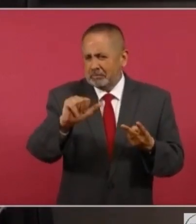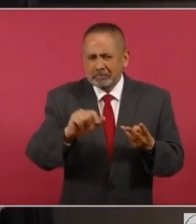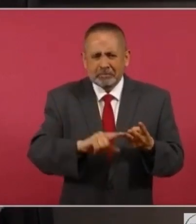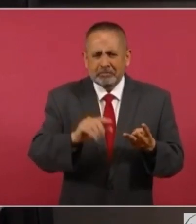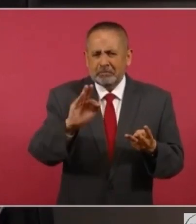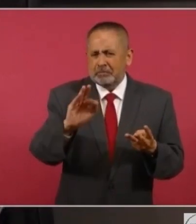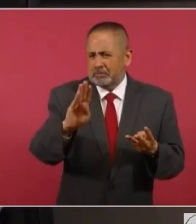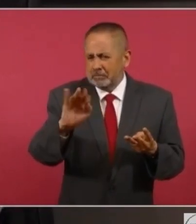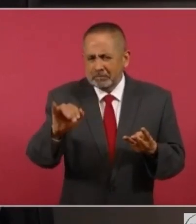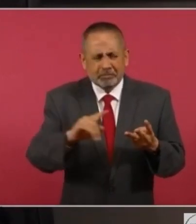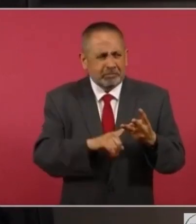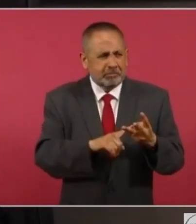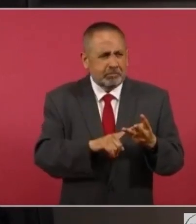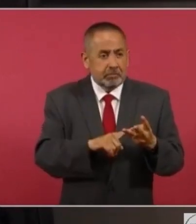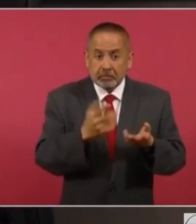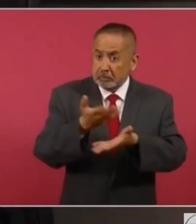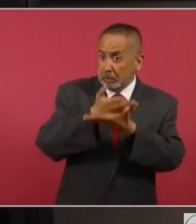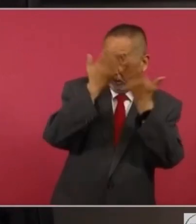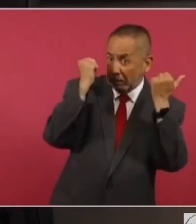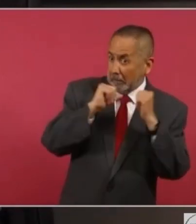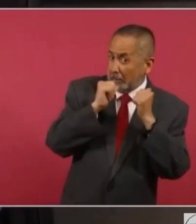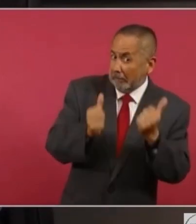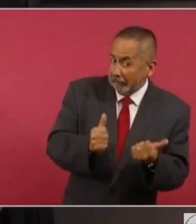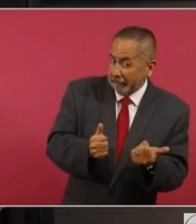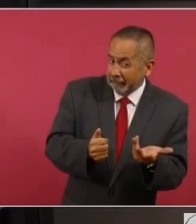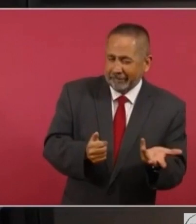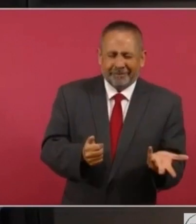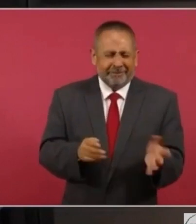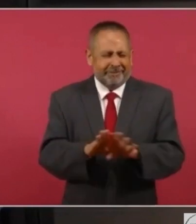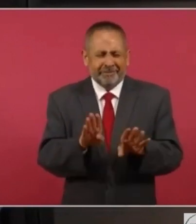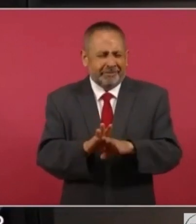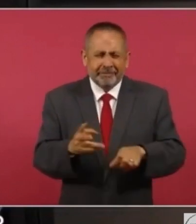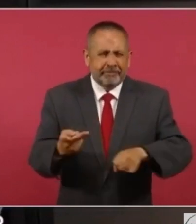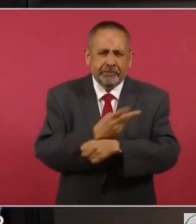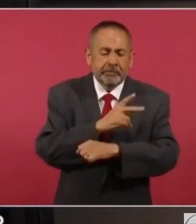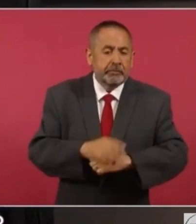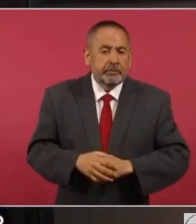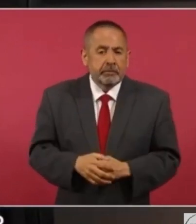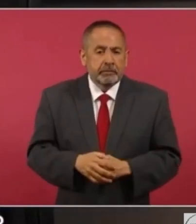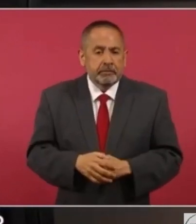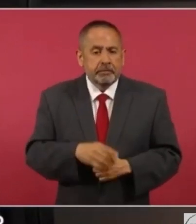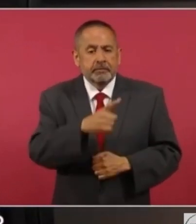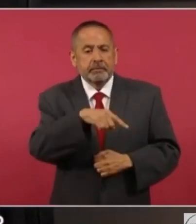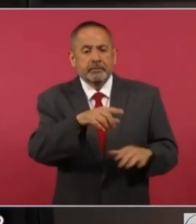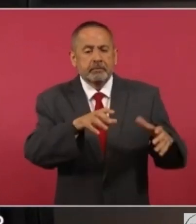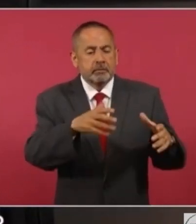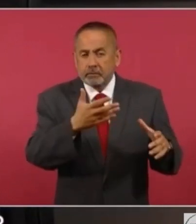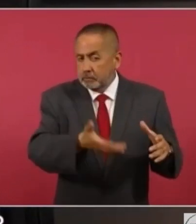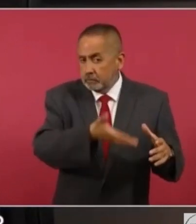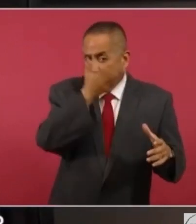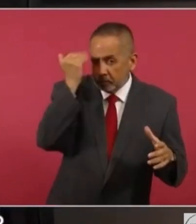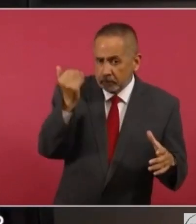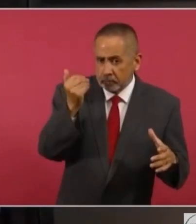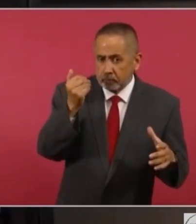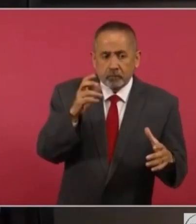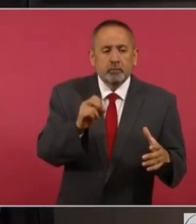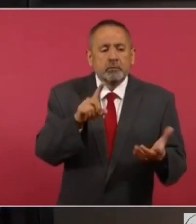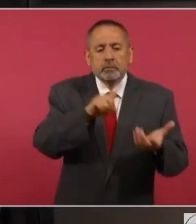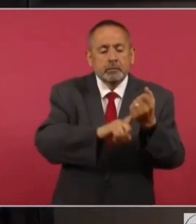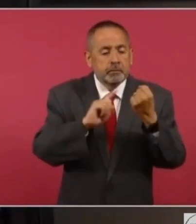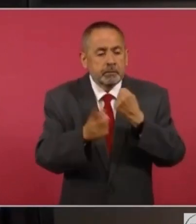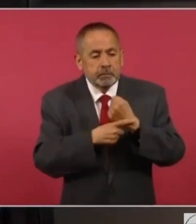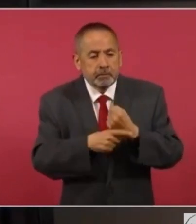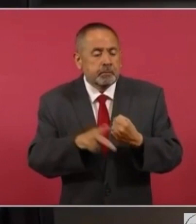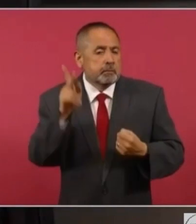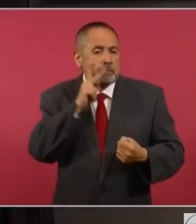FBI, no lo supieran, ¿no? Entonces, ¿qué fue lo que pasó? ¿No lo sabían o en realidad no había nada, ¿no?